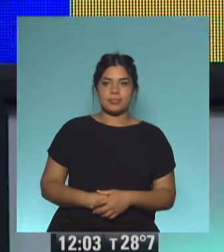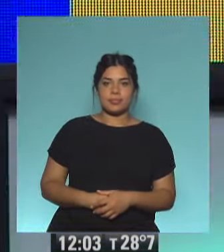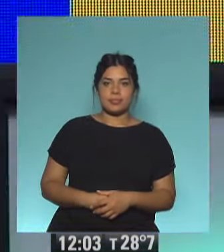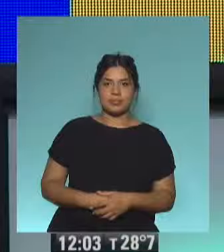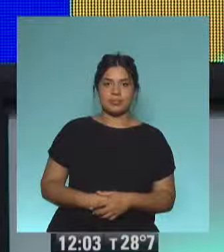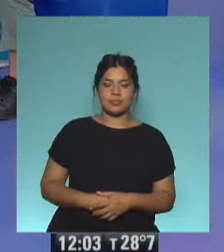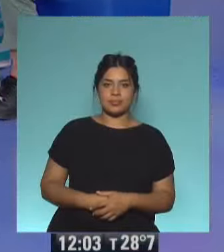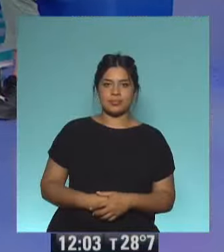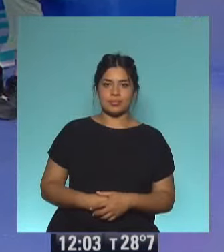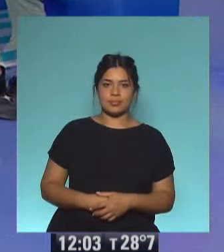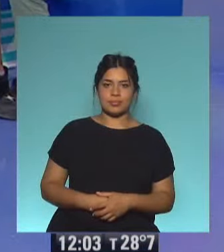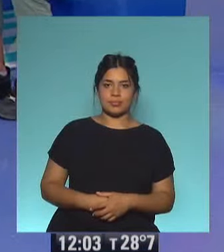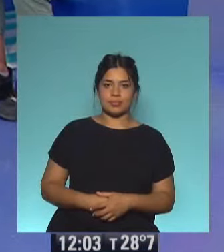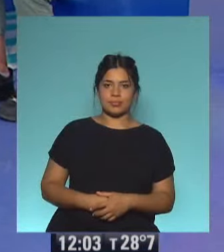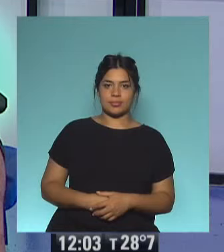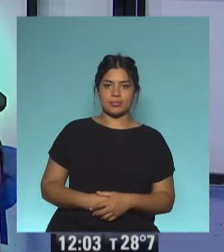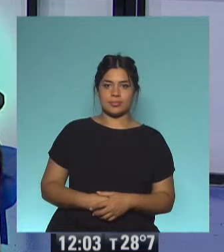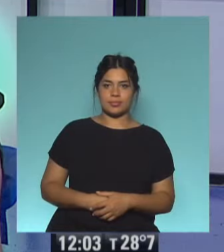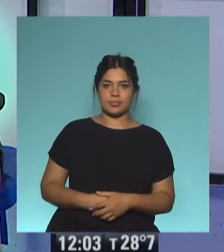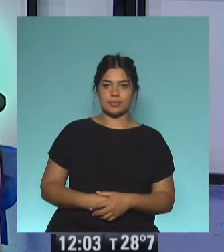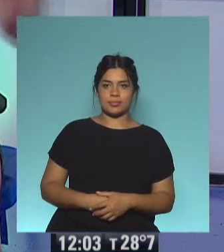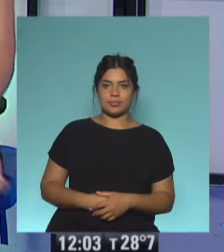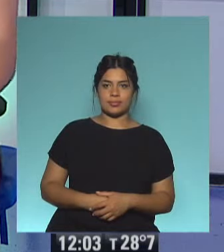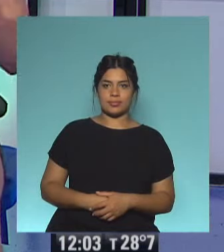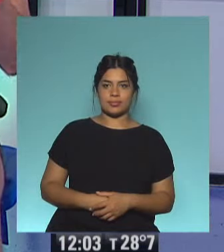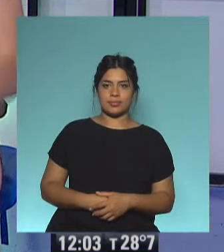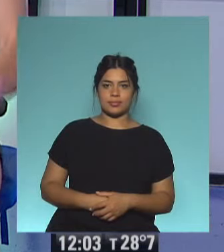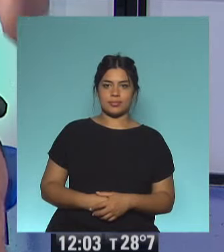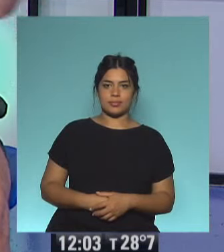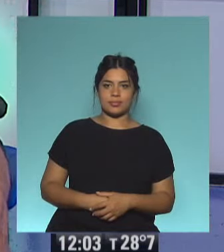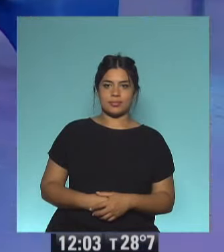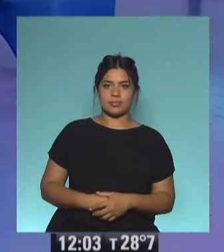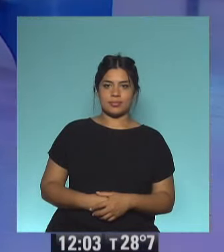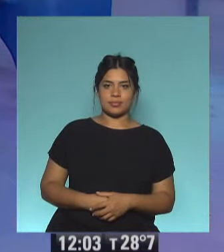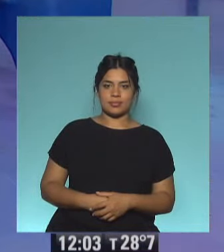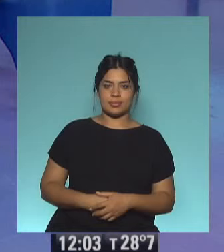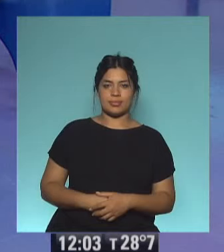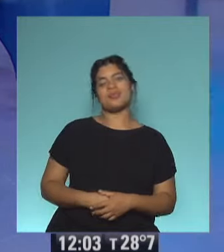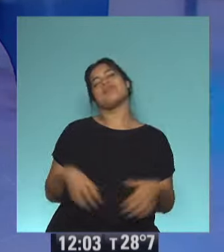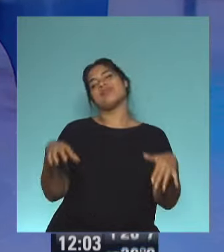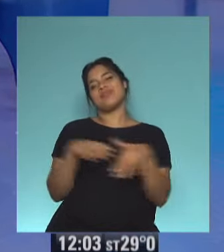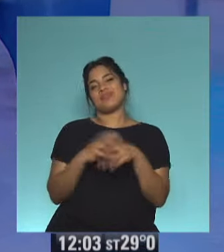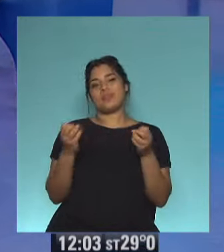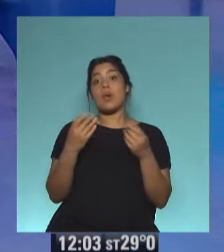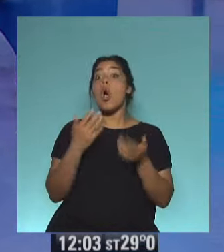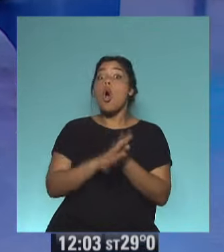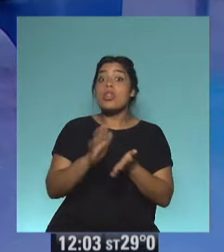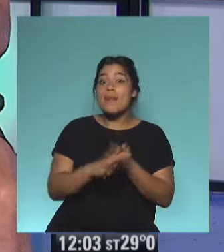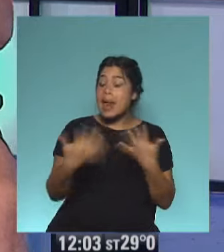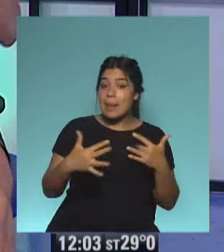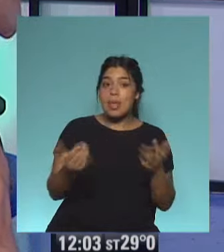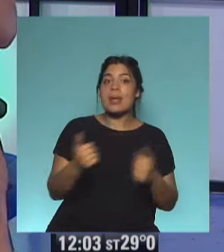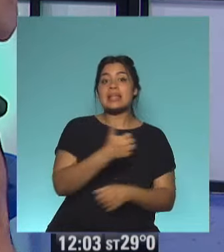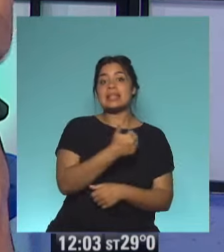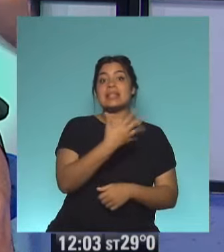yangué. Yunga que yunga yanguita. Yunga y te agarré. ¡Esa! ¿Una vez más rápido? Dale.